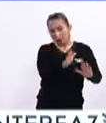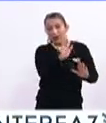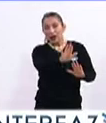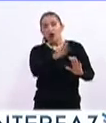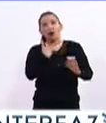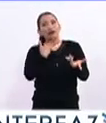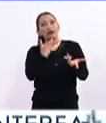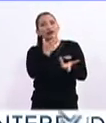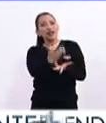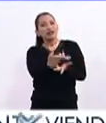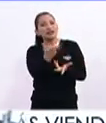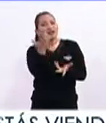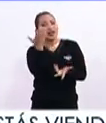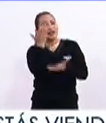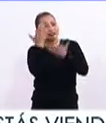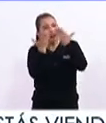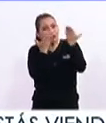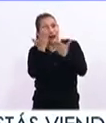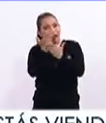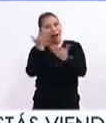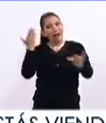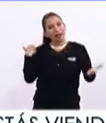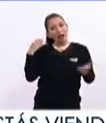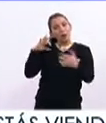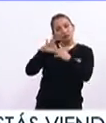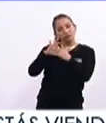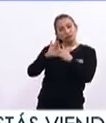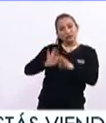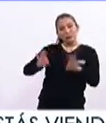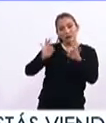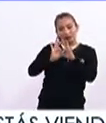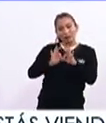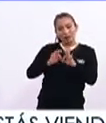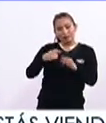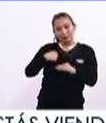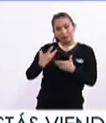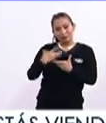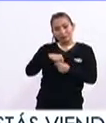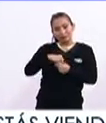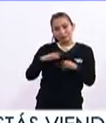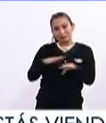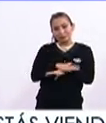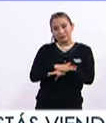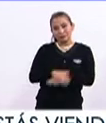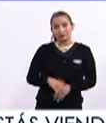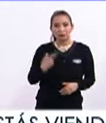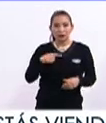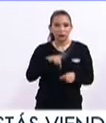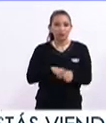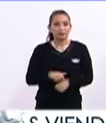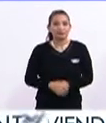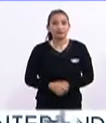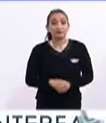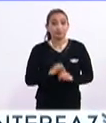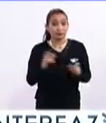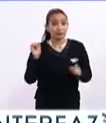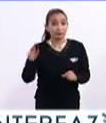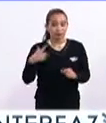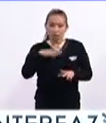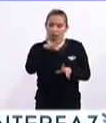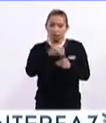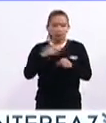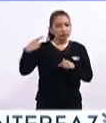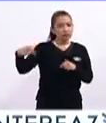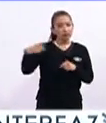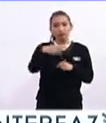queda ese hilo, ¿no? tan importante que sin duda fue factor de cambio de forma personal. Claro, forma parte